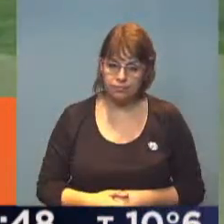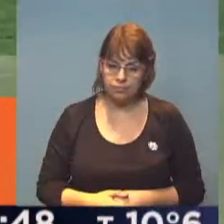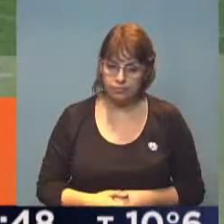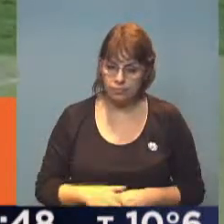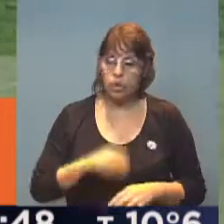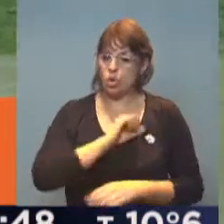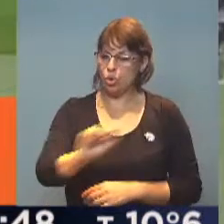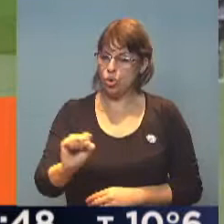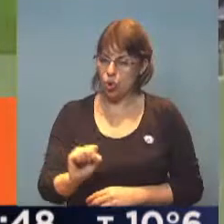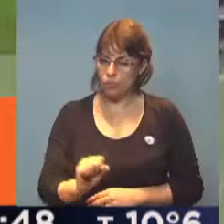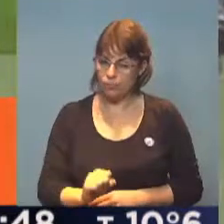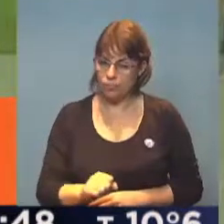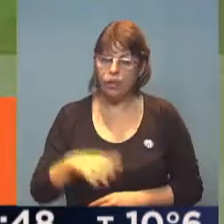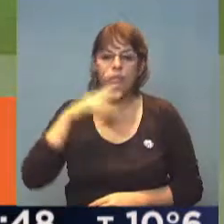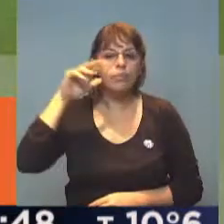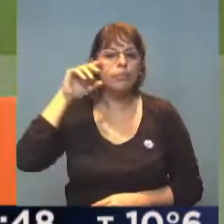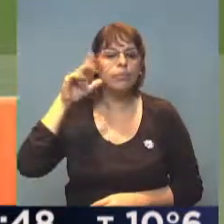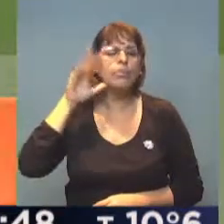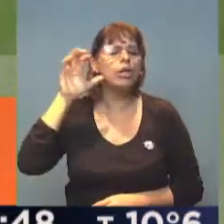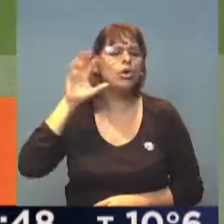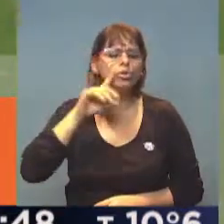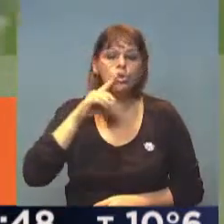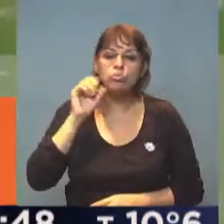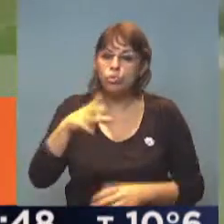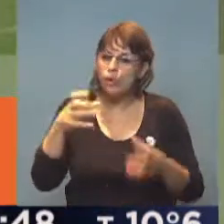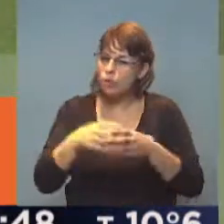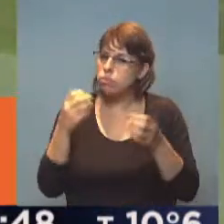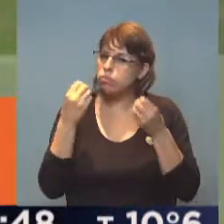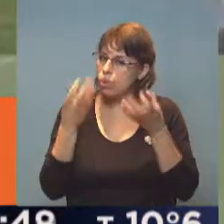completaron la goleada. Cómo está Bigotón, ¿eh?, con este equipazo.